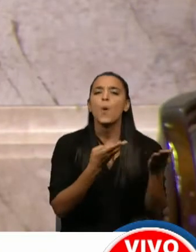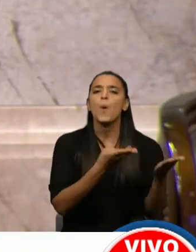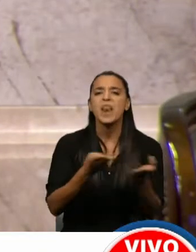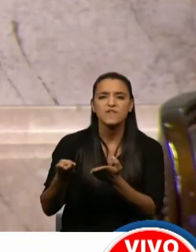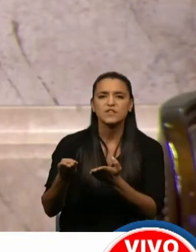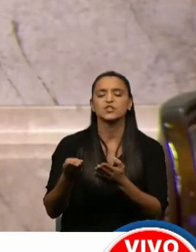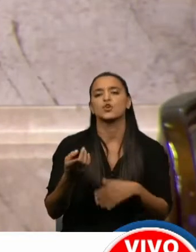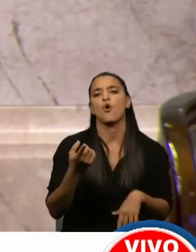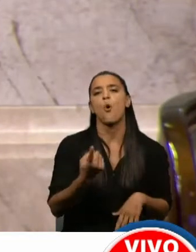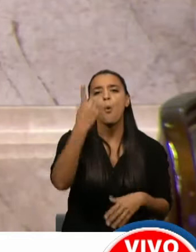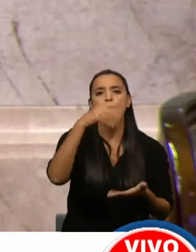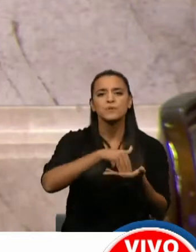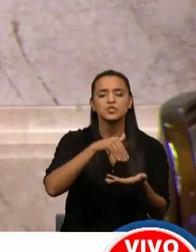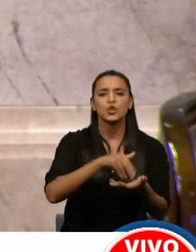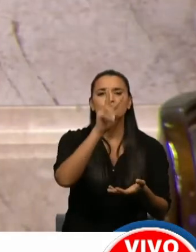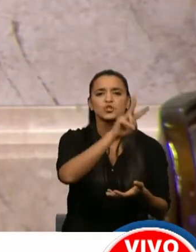beneficiar a